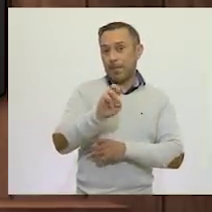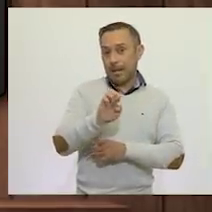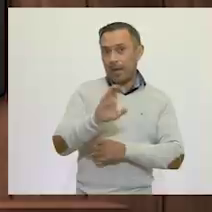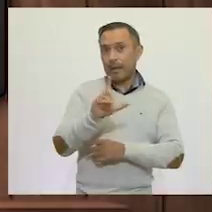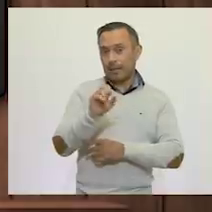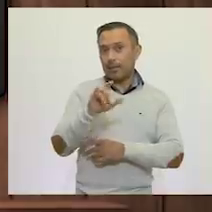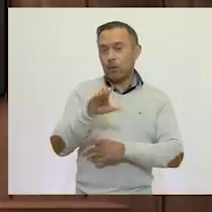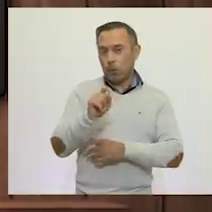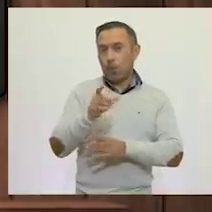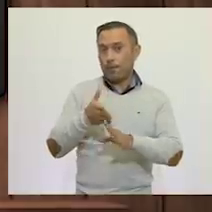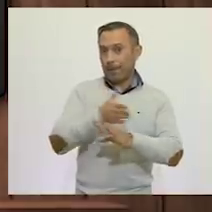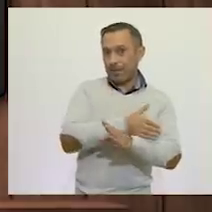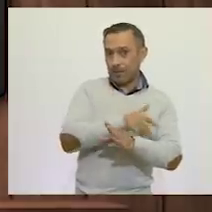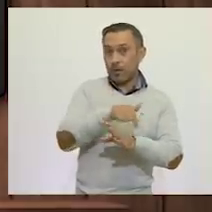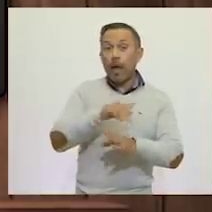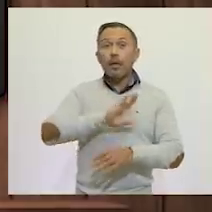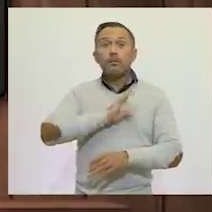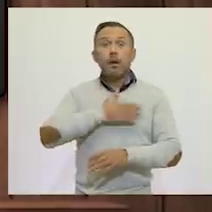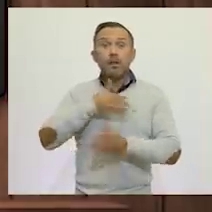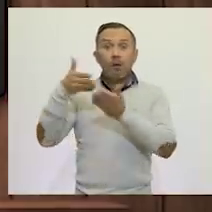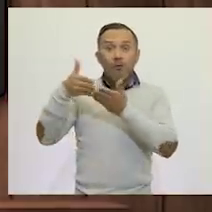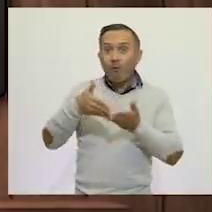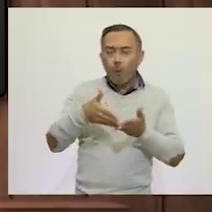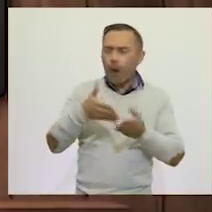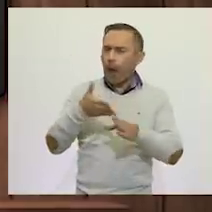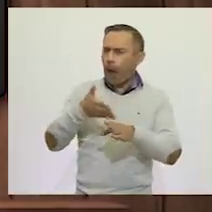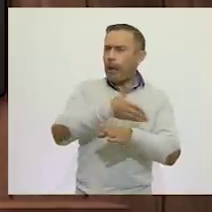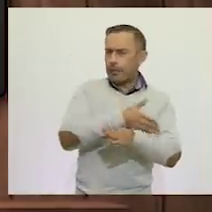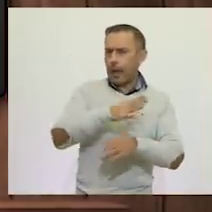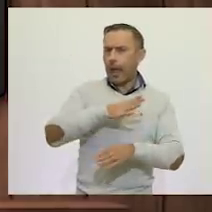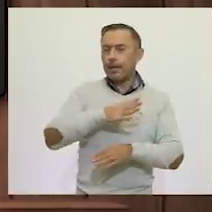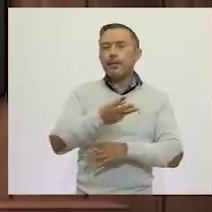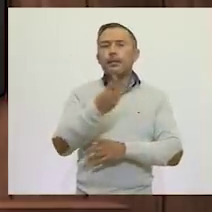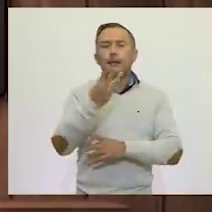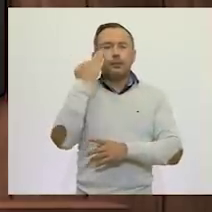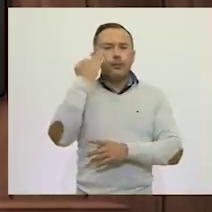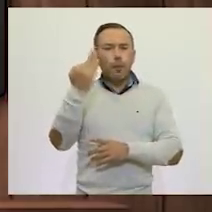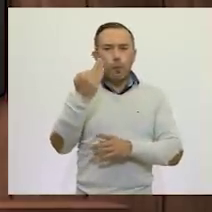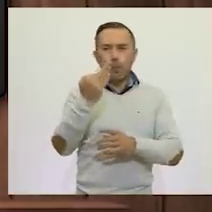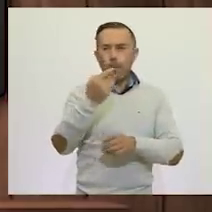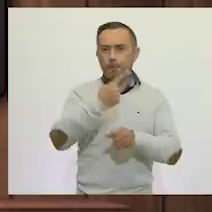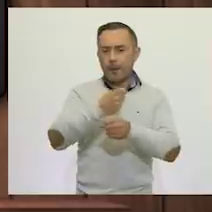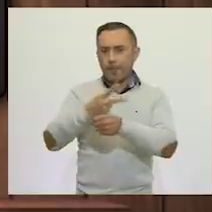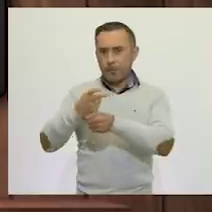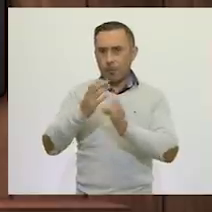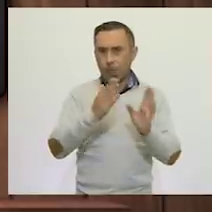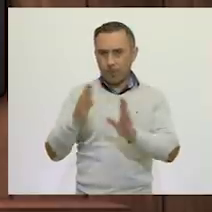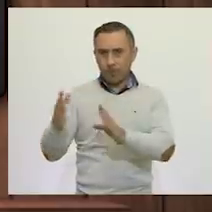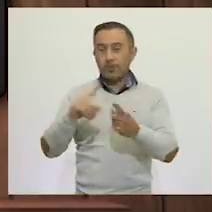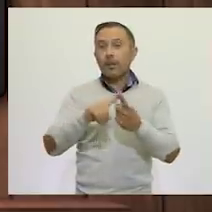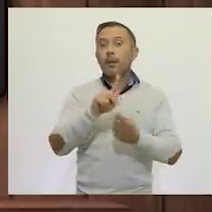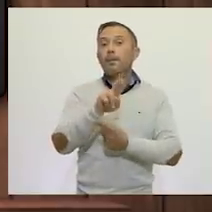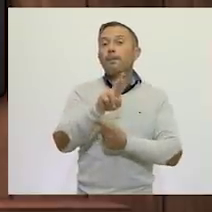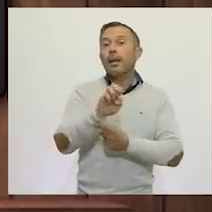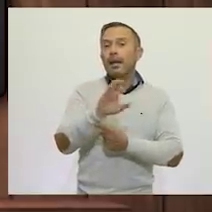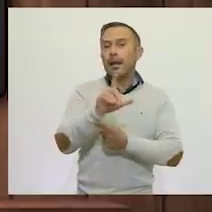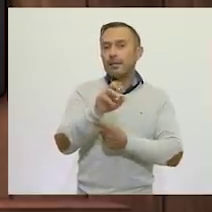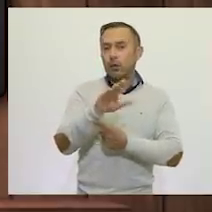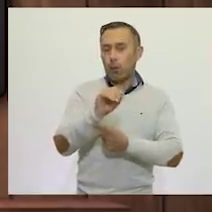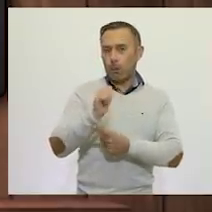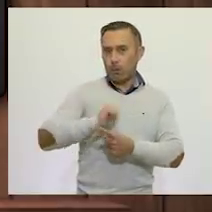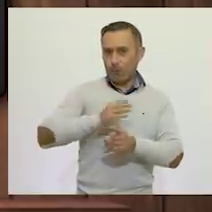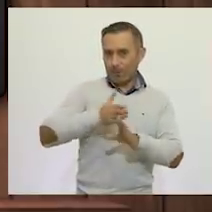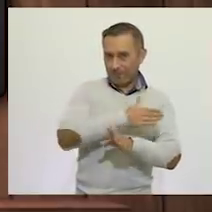el pasado previo a la llegada de los españoles hubo 3 periodos. El preclásico, origen y formación de las primeras civilizaciones.